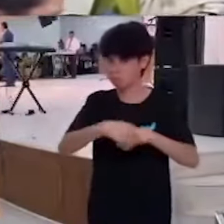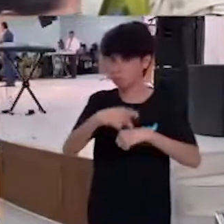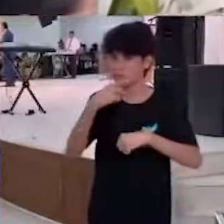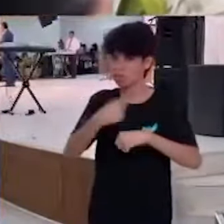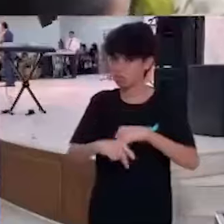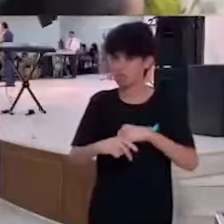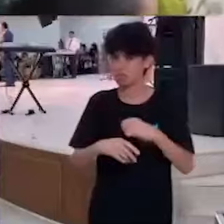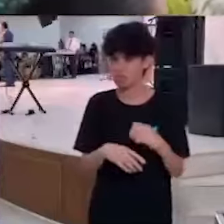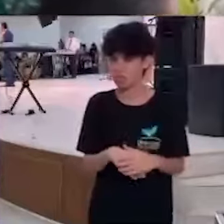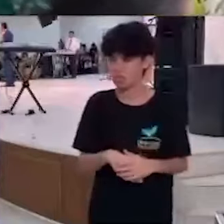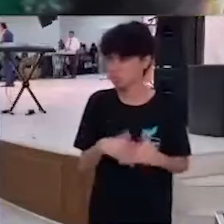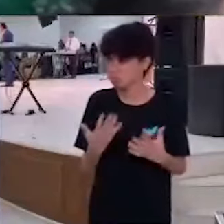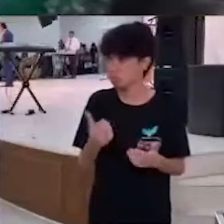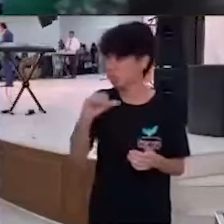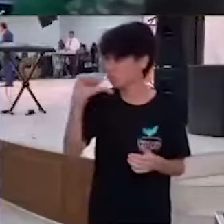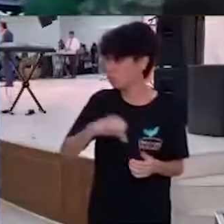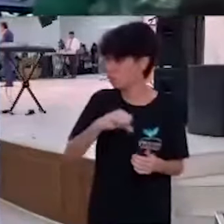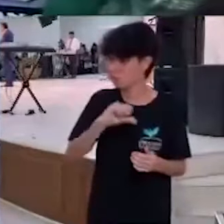Señor, estamos delante de ti